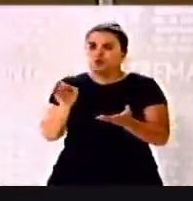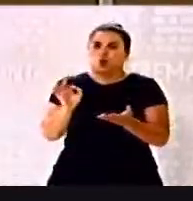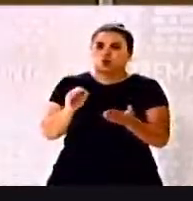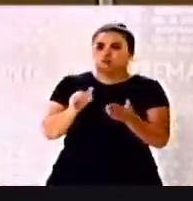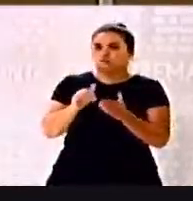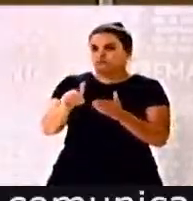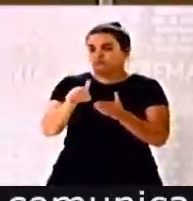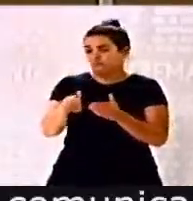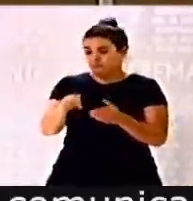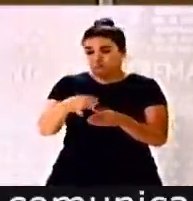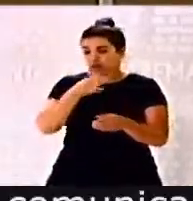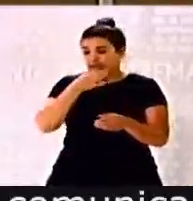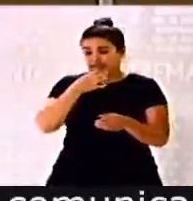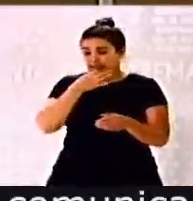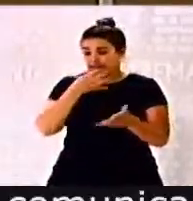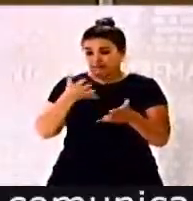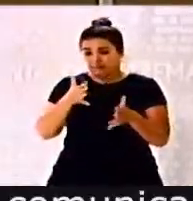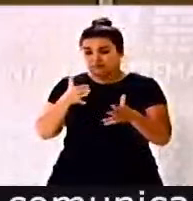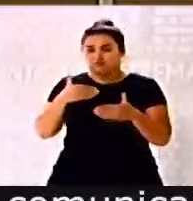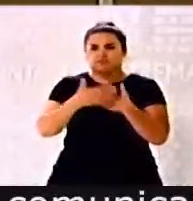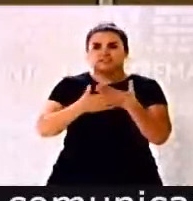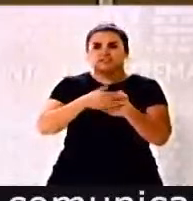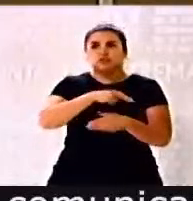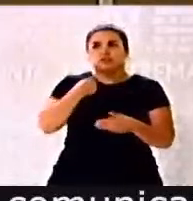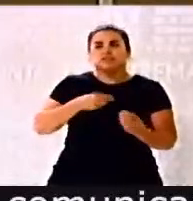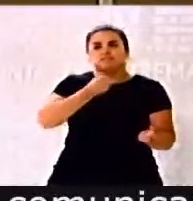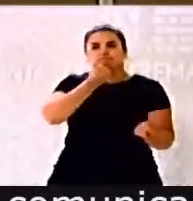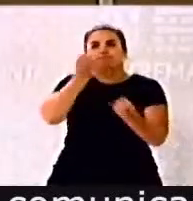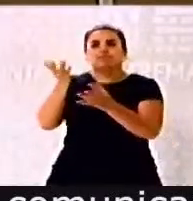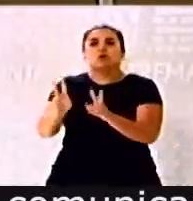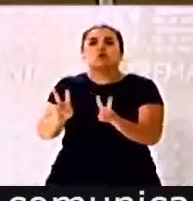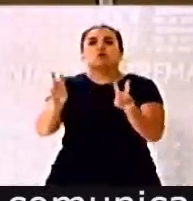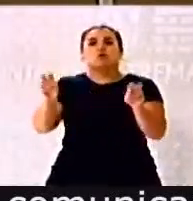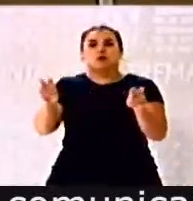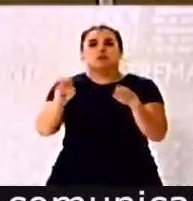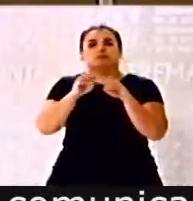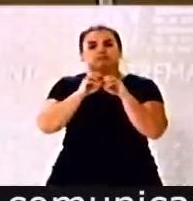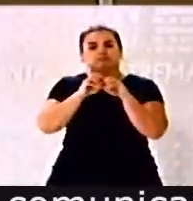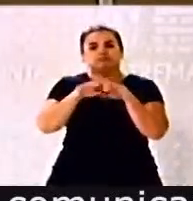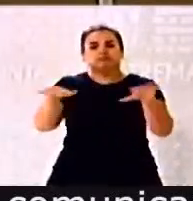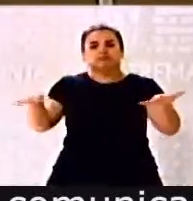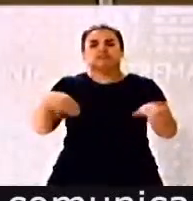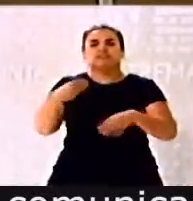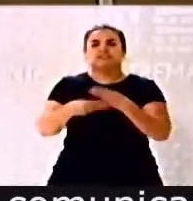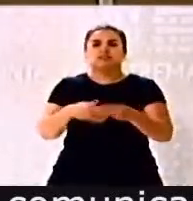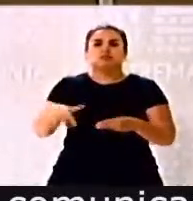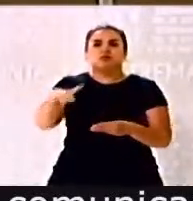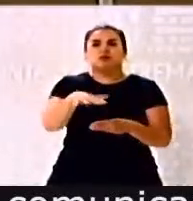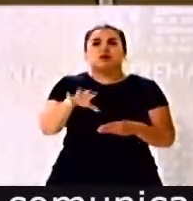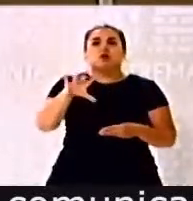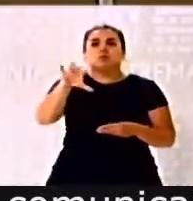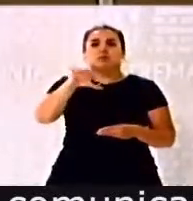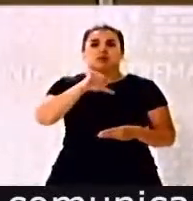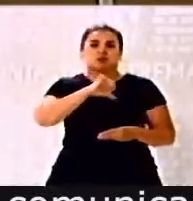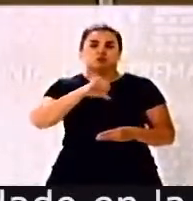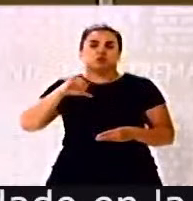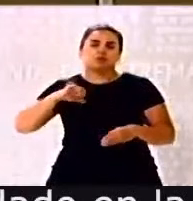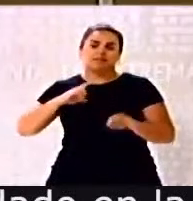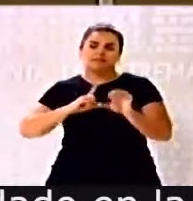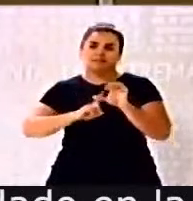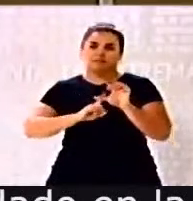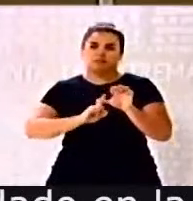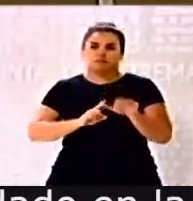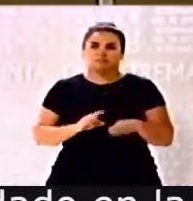en las primeras horas de la tarde al Ministerio de Sanidad un nuevo brote que se ha dado en la Comunidad Autónoma de